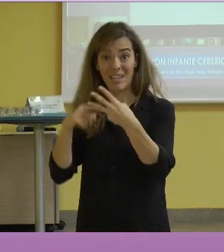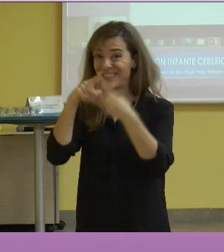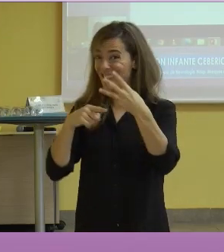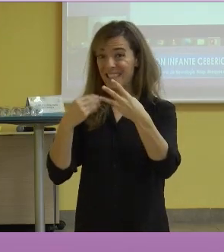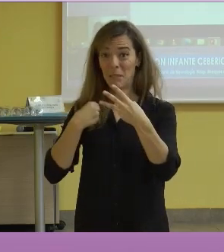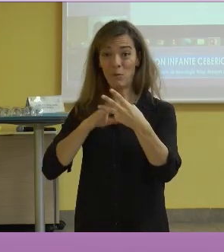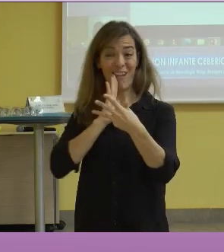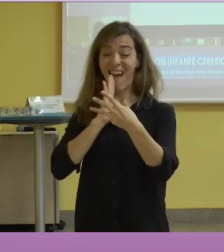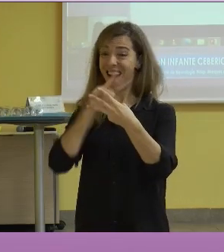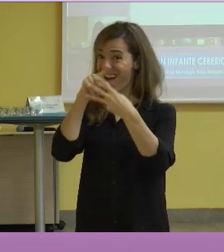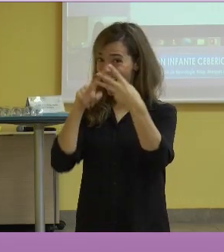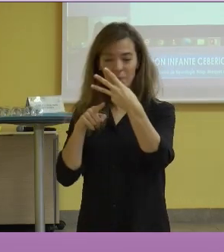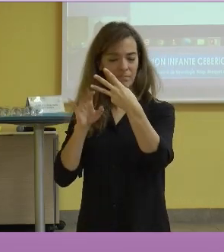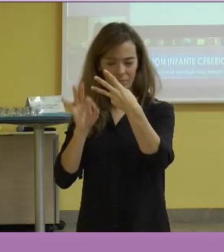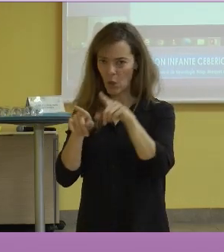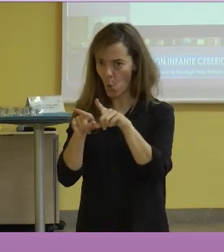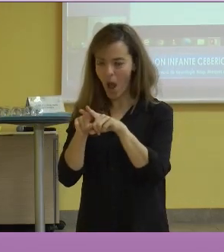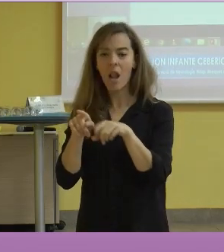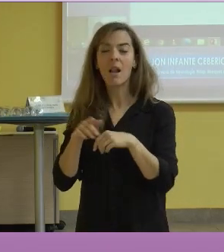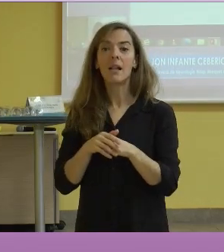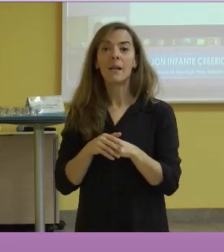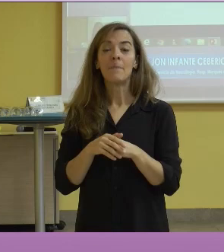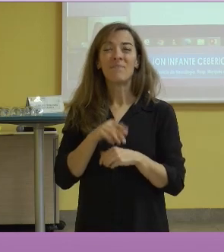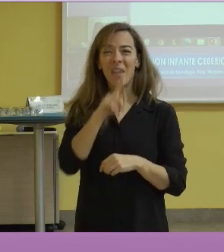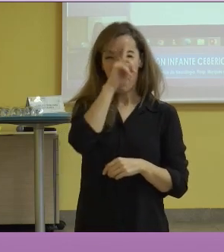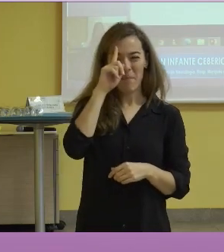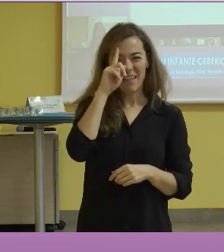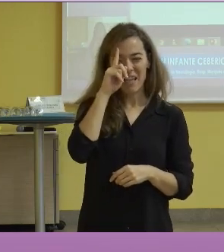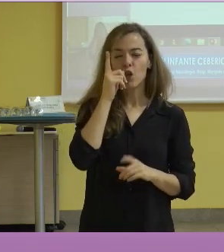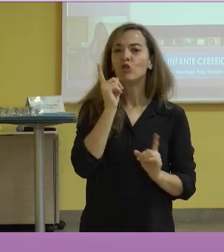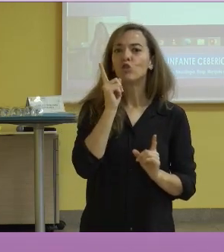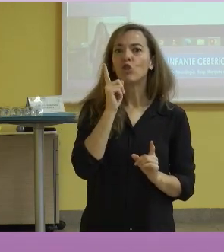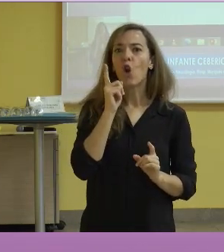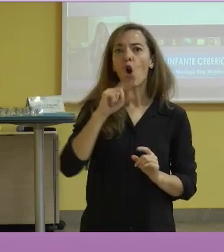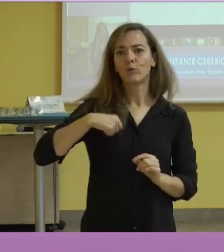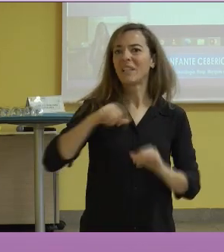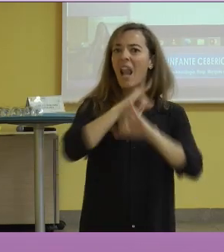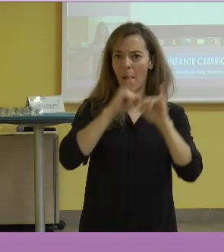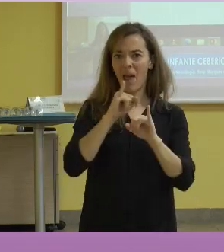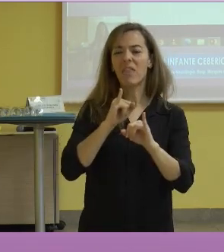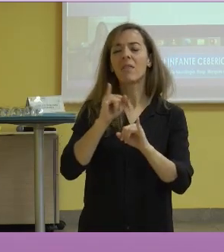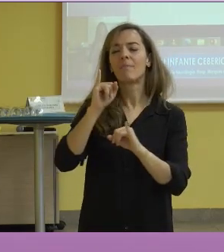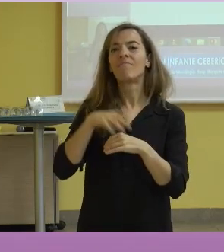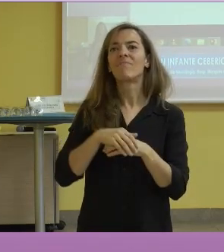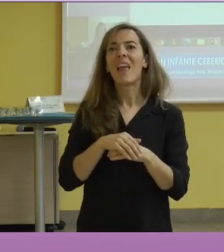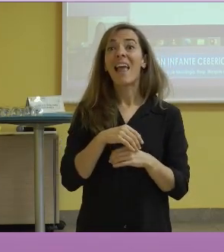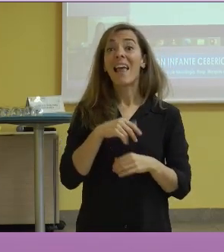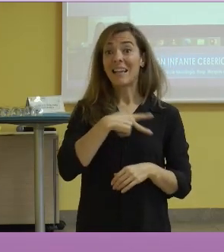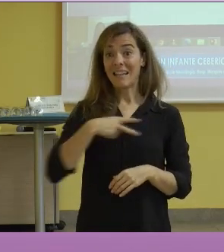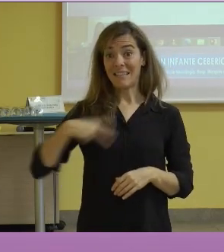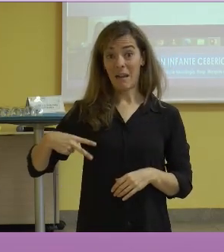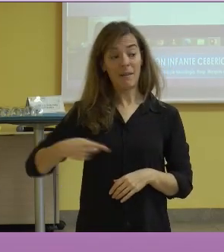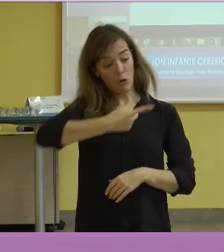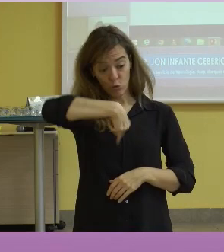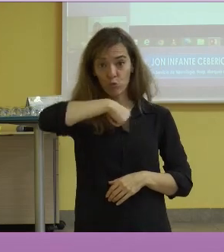Vall d'Hebron y el Clínic, me parece. En Madrid solo está La Paz. En Cantabria estamos nosotros y